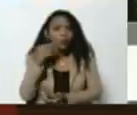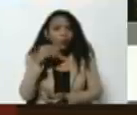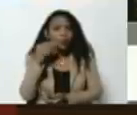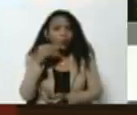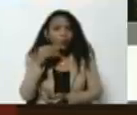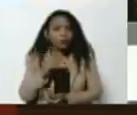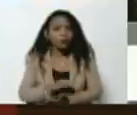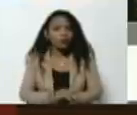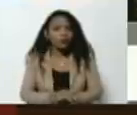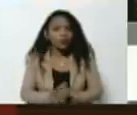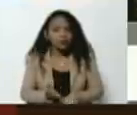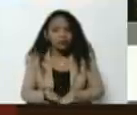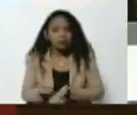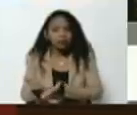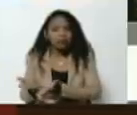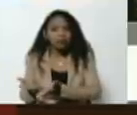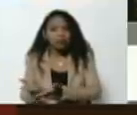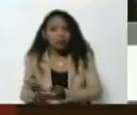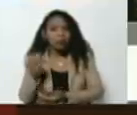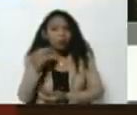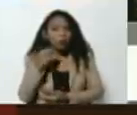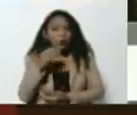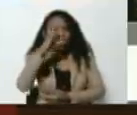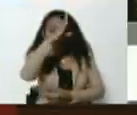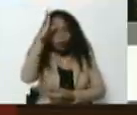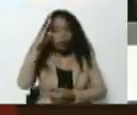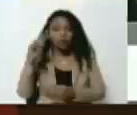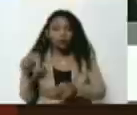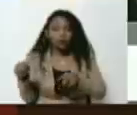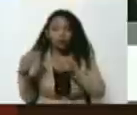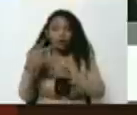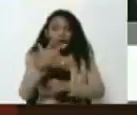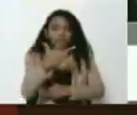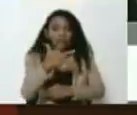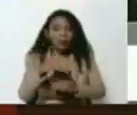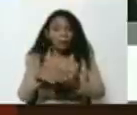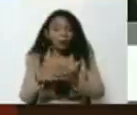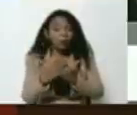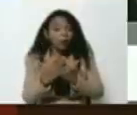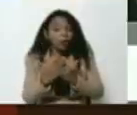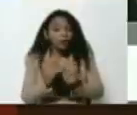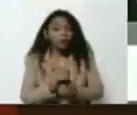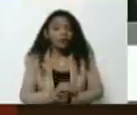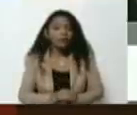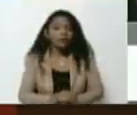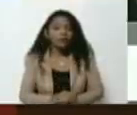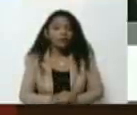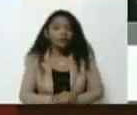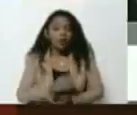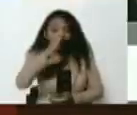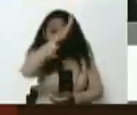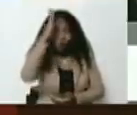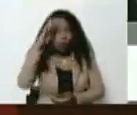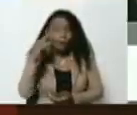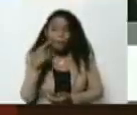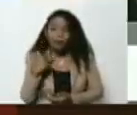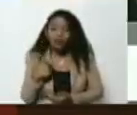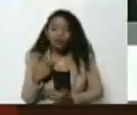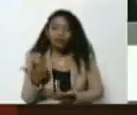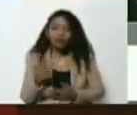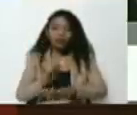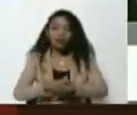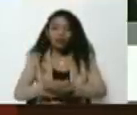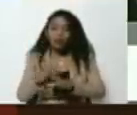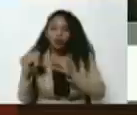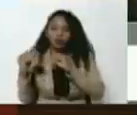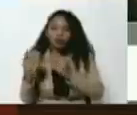Y bueno, se reunió. Y Diosdado y yo nos vimos como a las 3 de la mañana. Y Diosdado lo único que me dijo, ajá, ¿qué pasó? ¿Qué